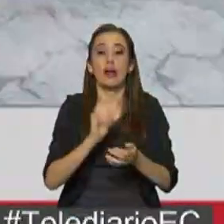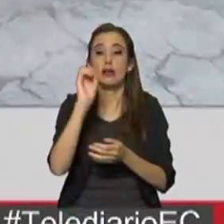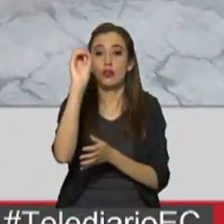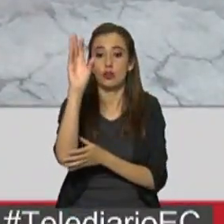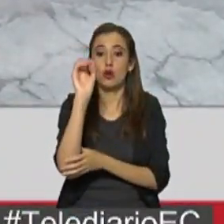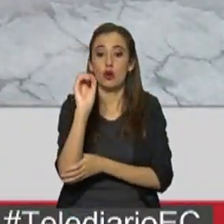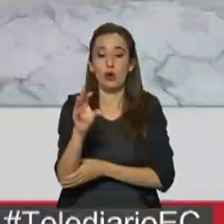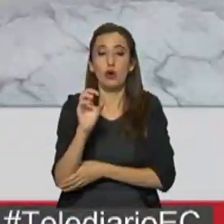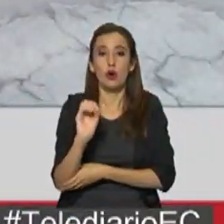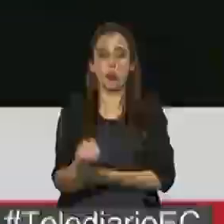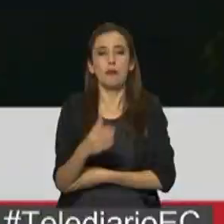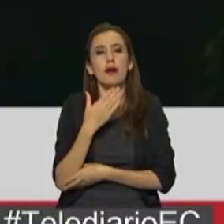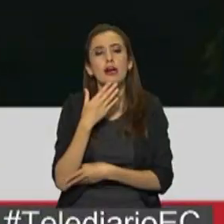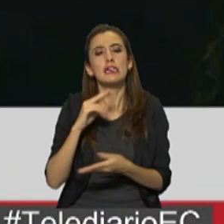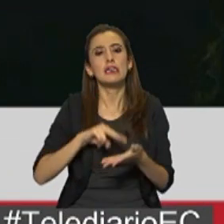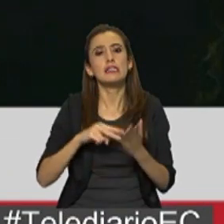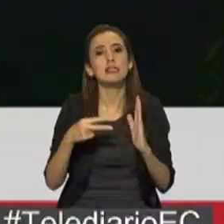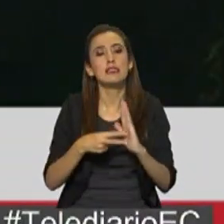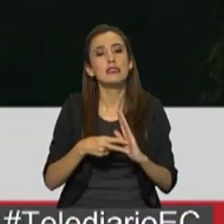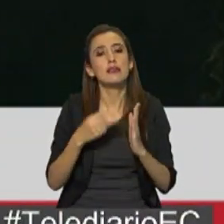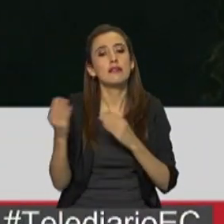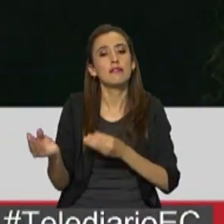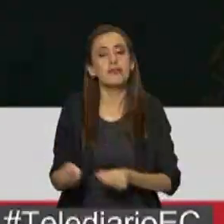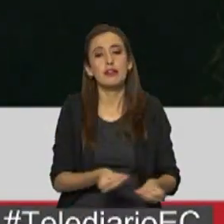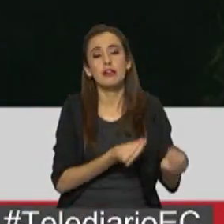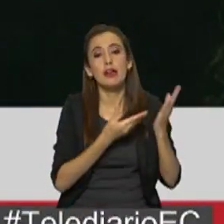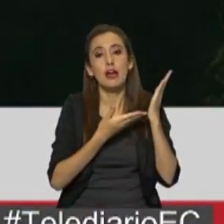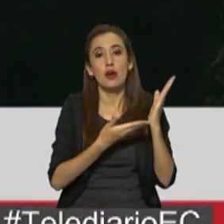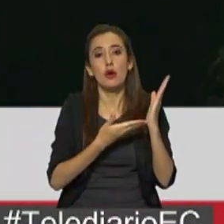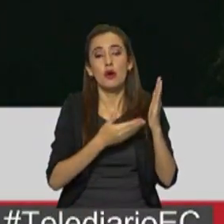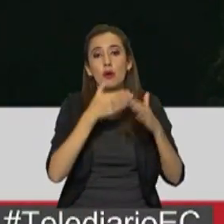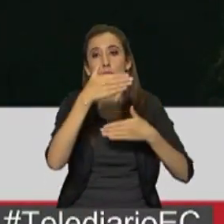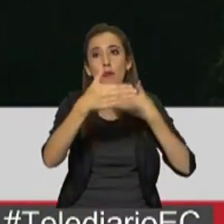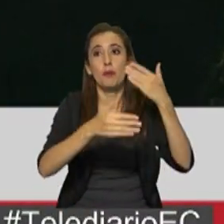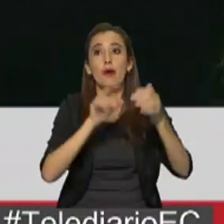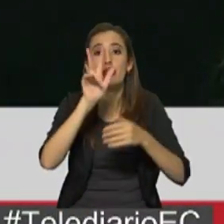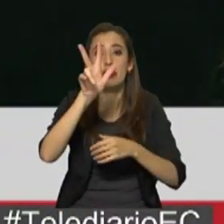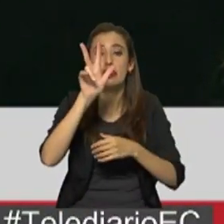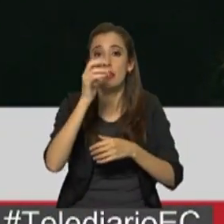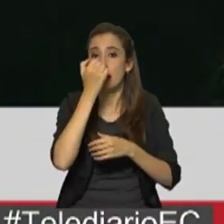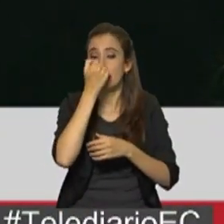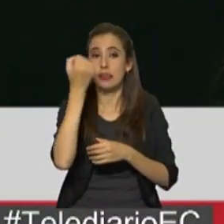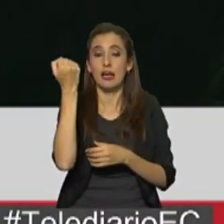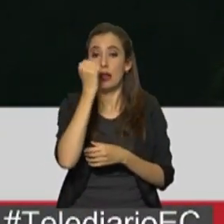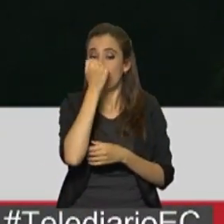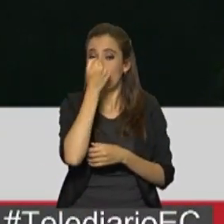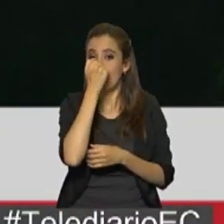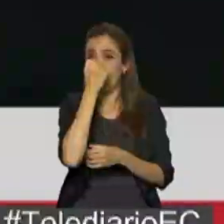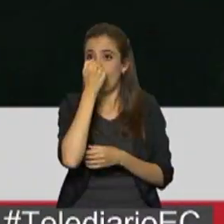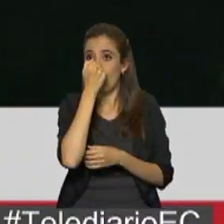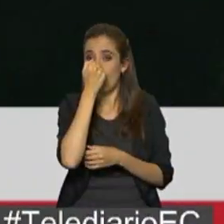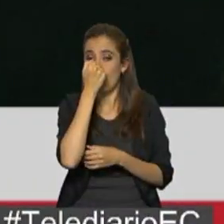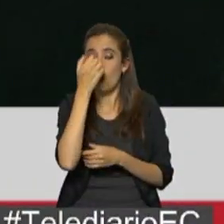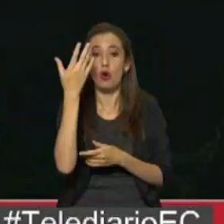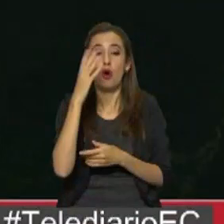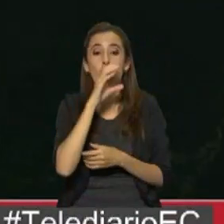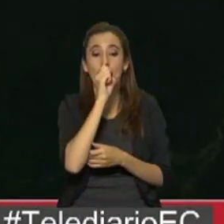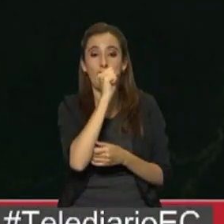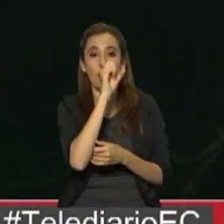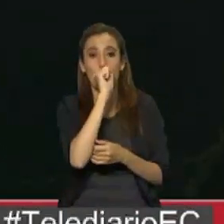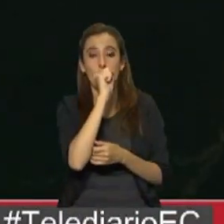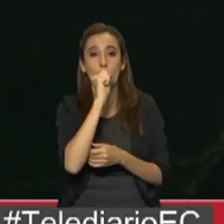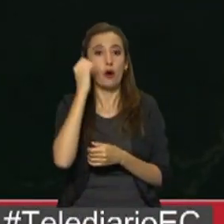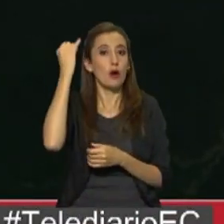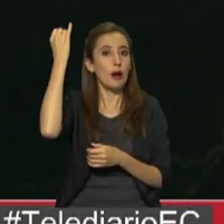en qué consiste es una modalidad donde se establecen tres colores el rojo el naranja y el verde